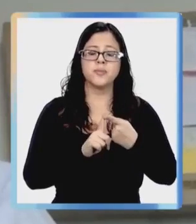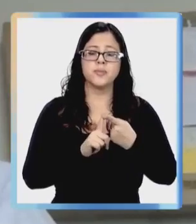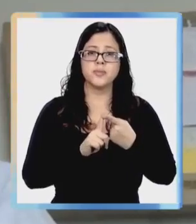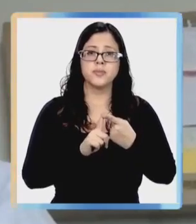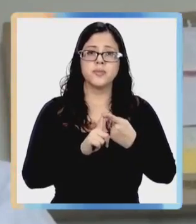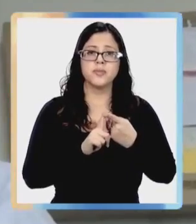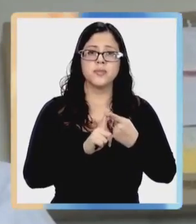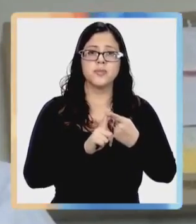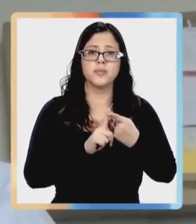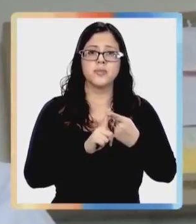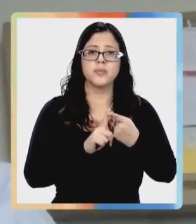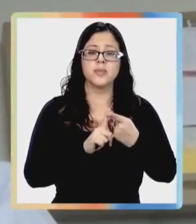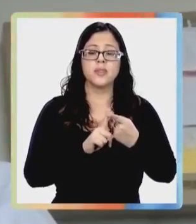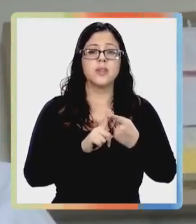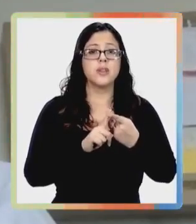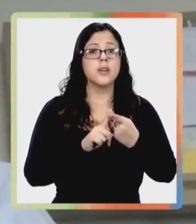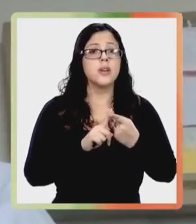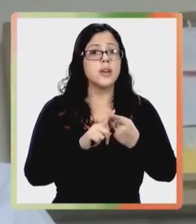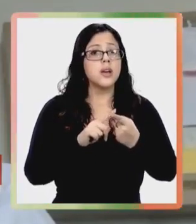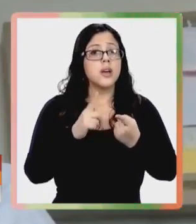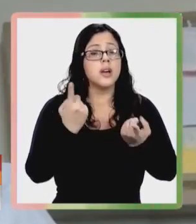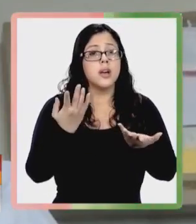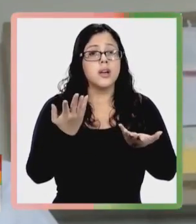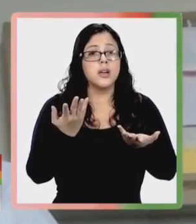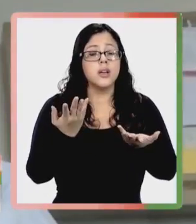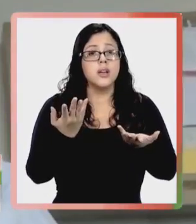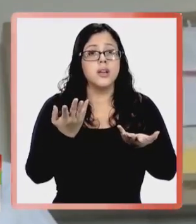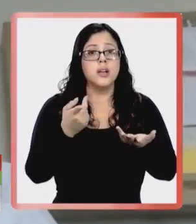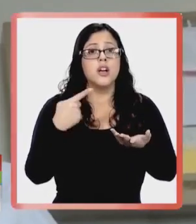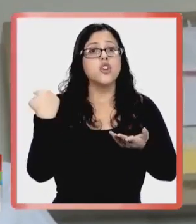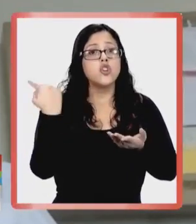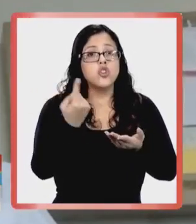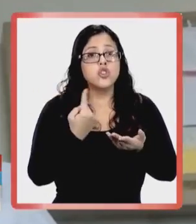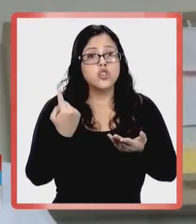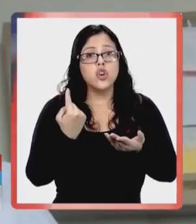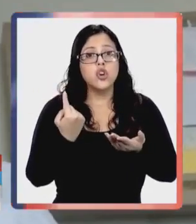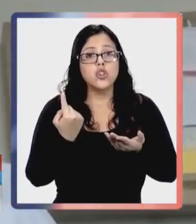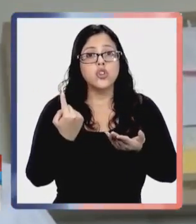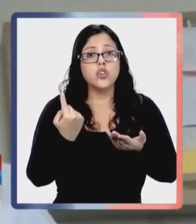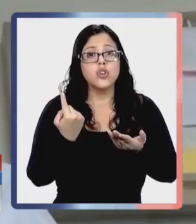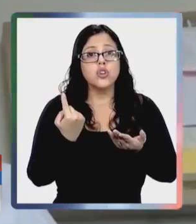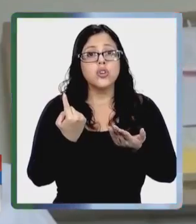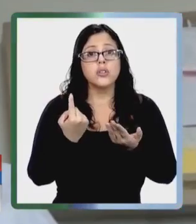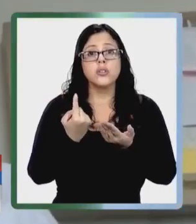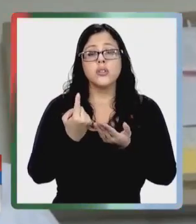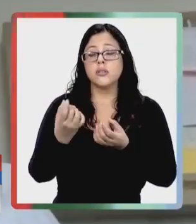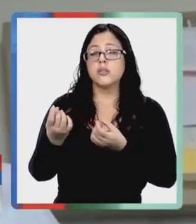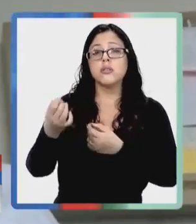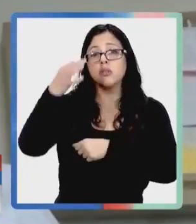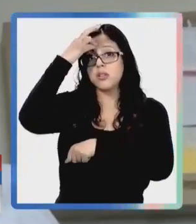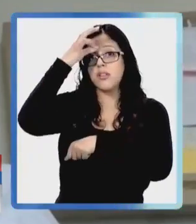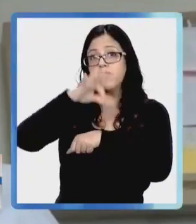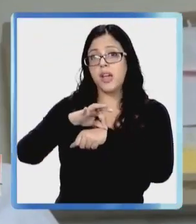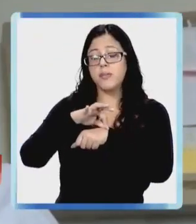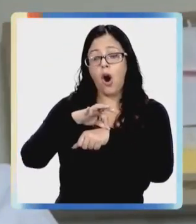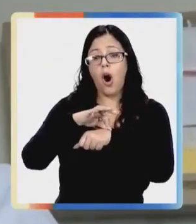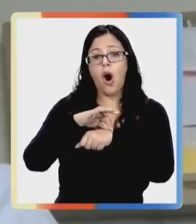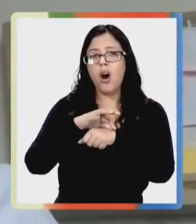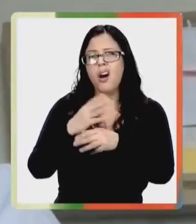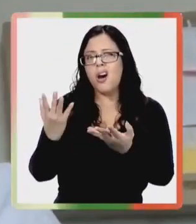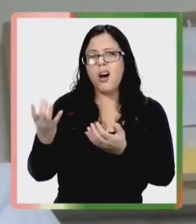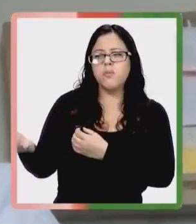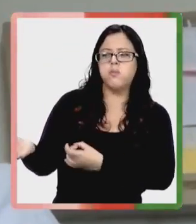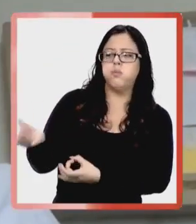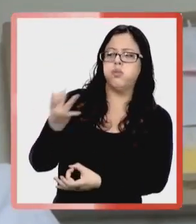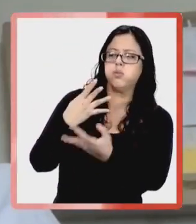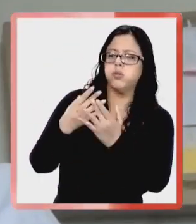nada, tenemos que tener presente que nosotros no podemos contagiarnos cuando exista al lado de nosotros un enfermo.